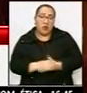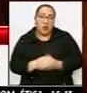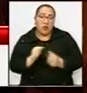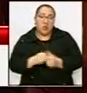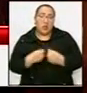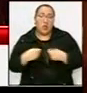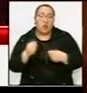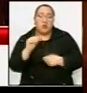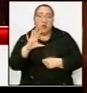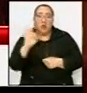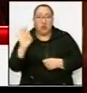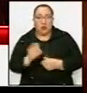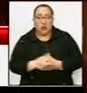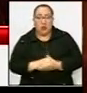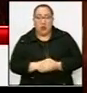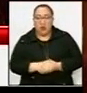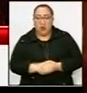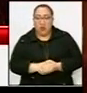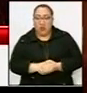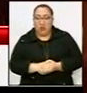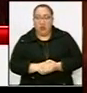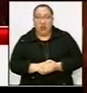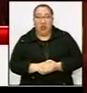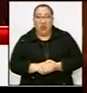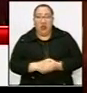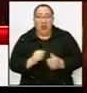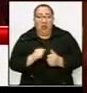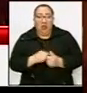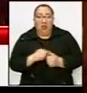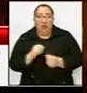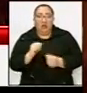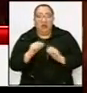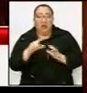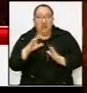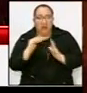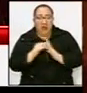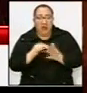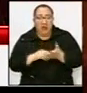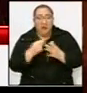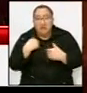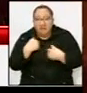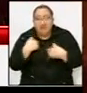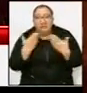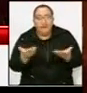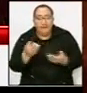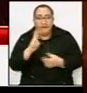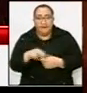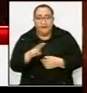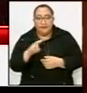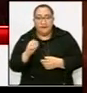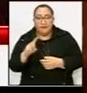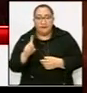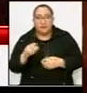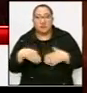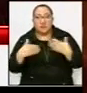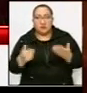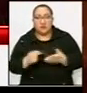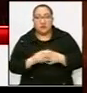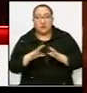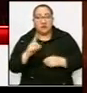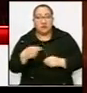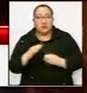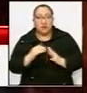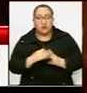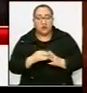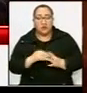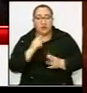del 50%, porque si el 18 hemos de tener 7.000 millones, tener para el 2021 la posibilidad de 10.000 millones